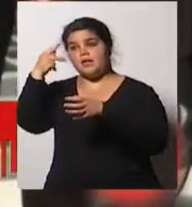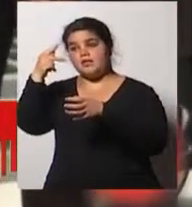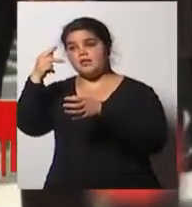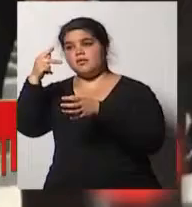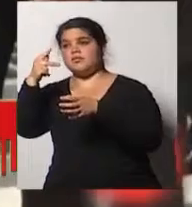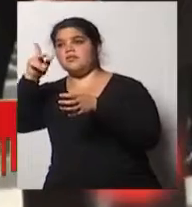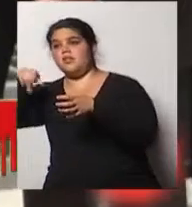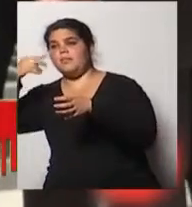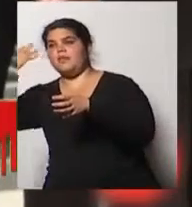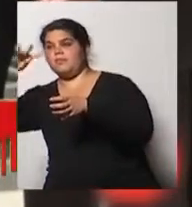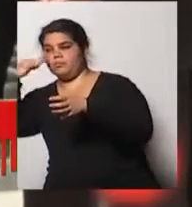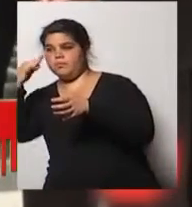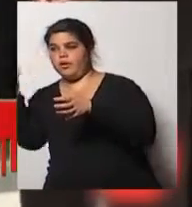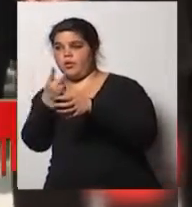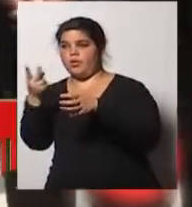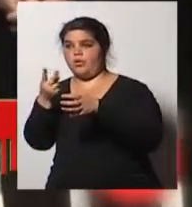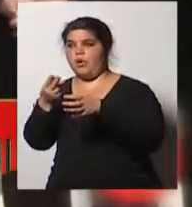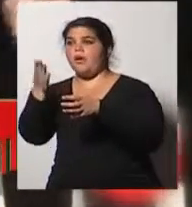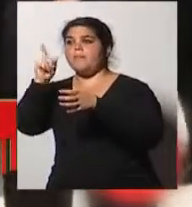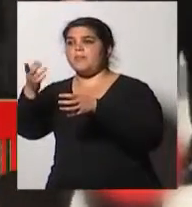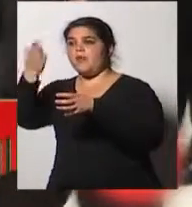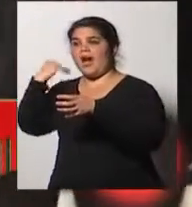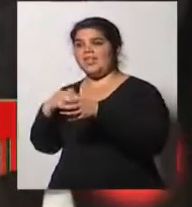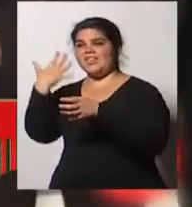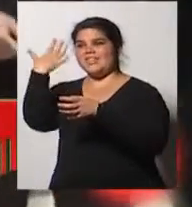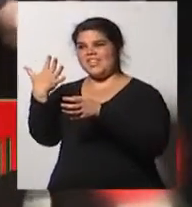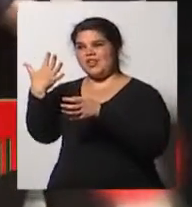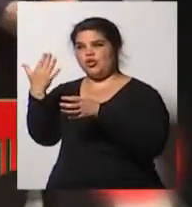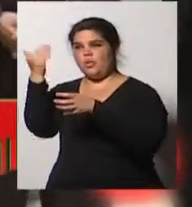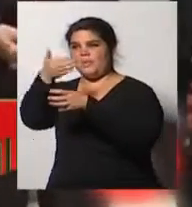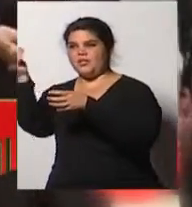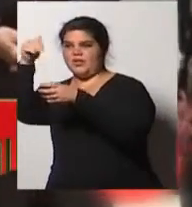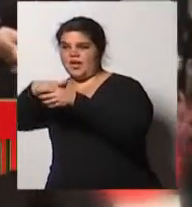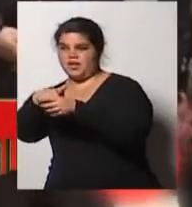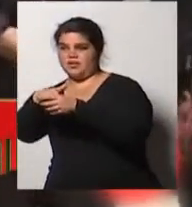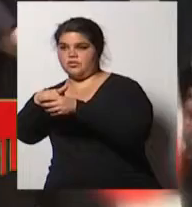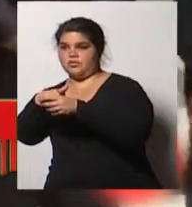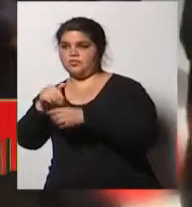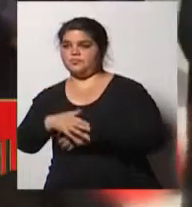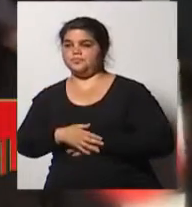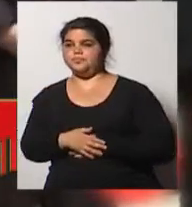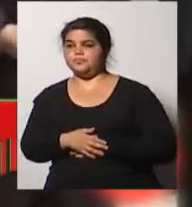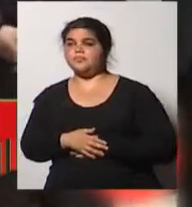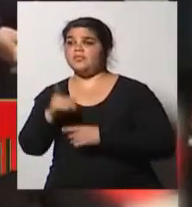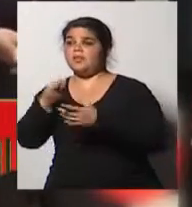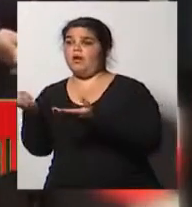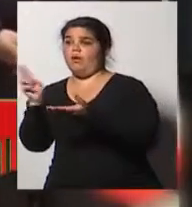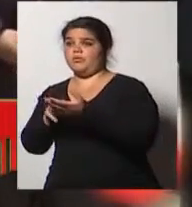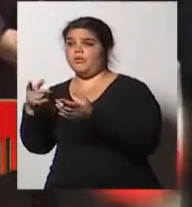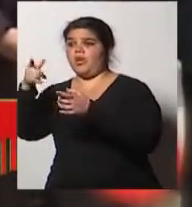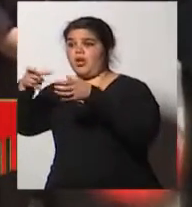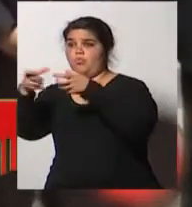Fernández, se volvió al número de 5, y al volver al número de